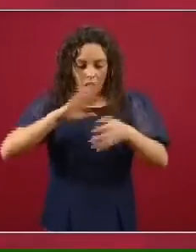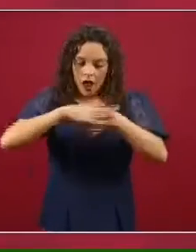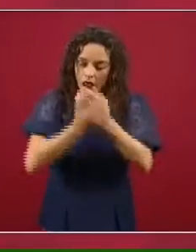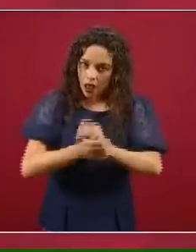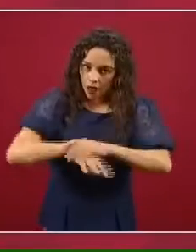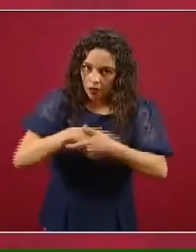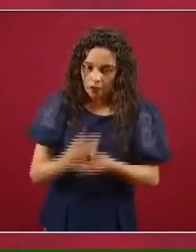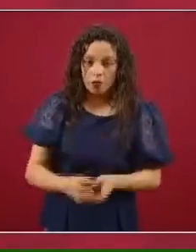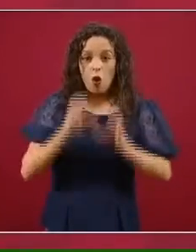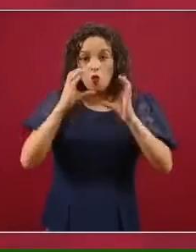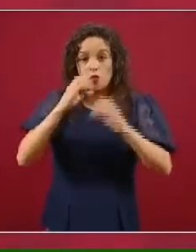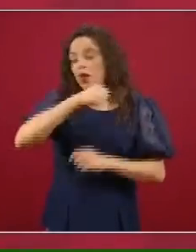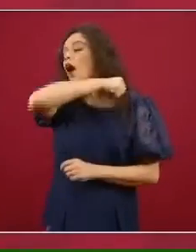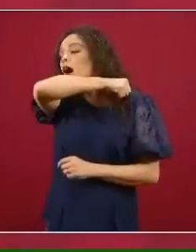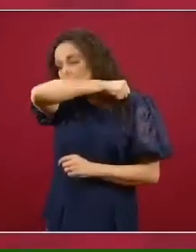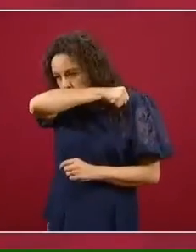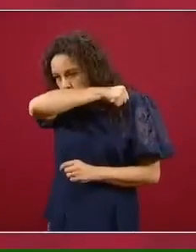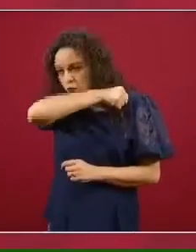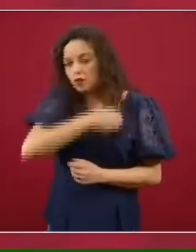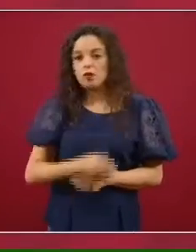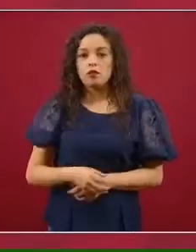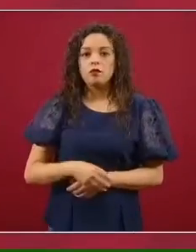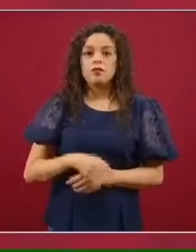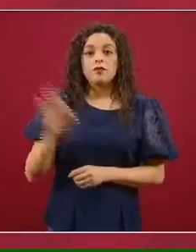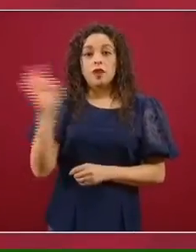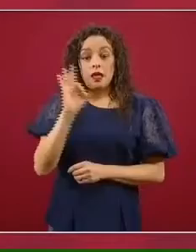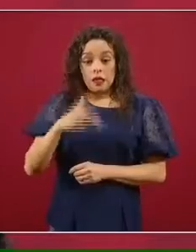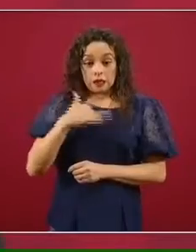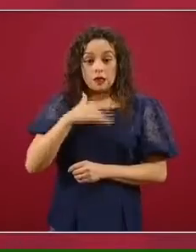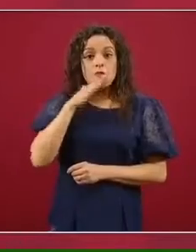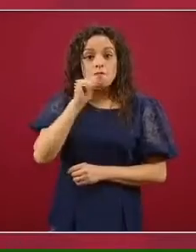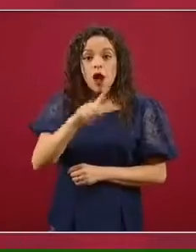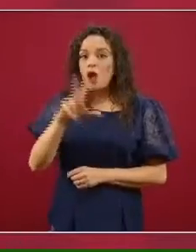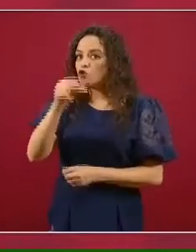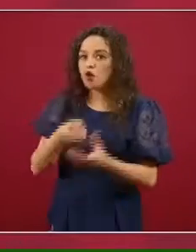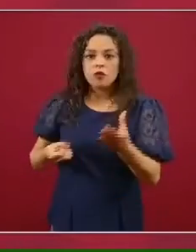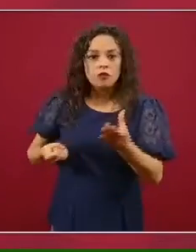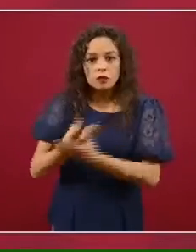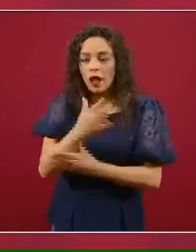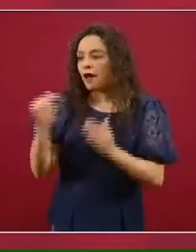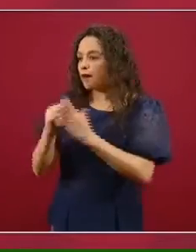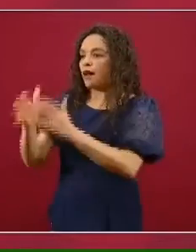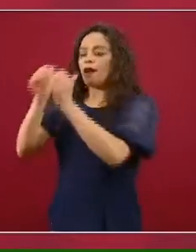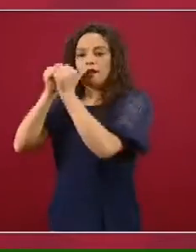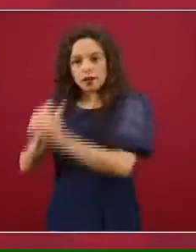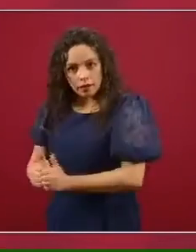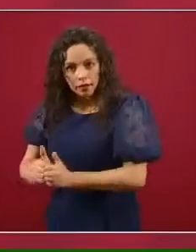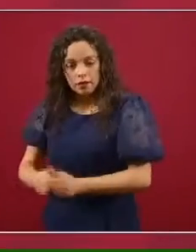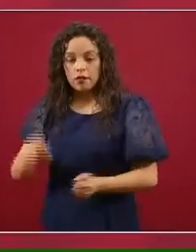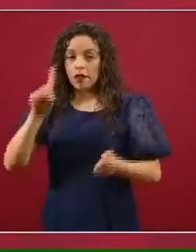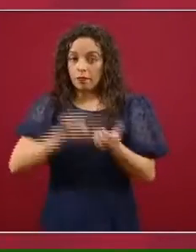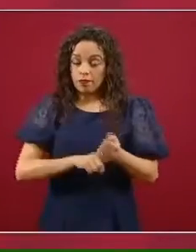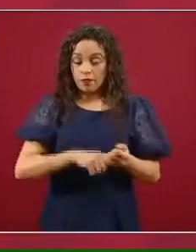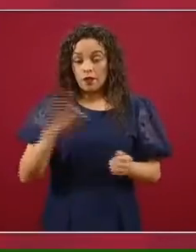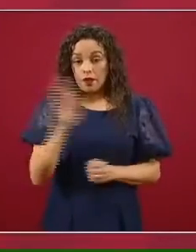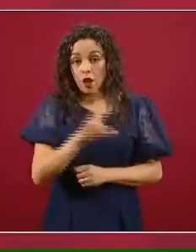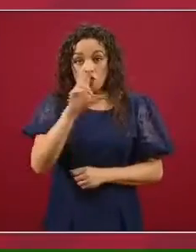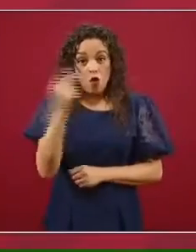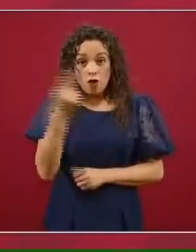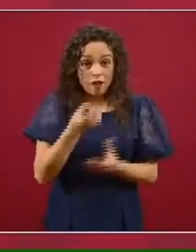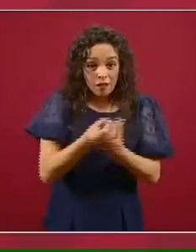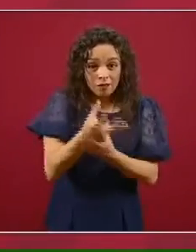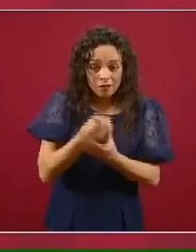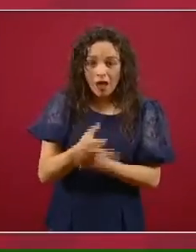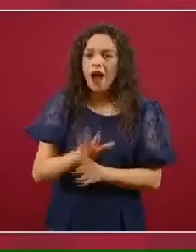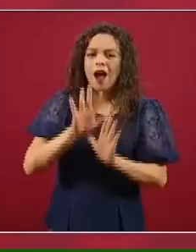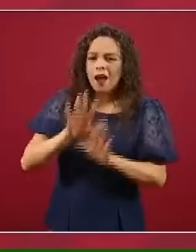su estornudo, se abstenga de salir a la casa cuando tiene síntomas, no salga cuando es innecesario, que las empresas que no son